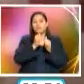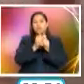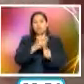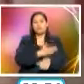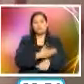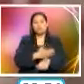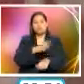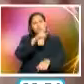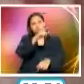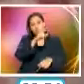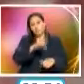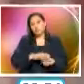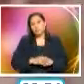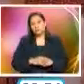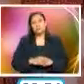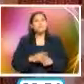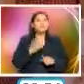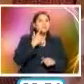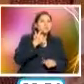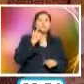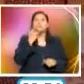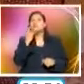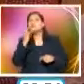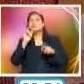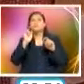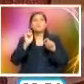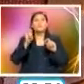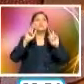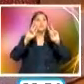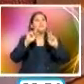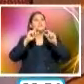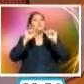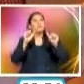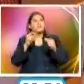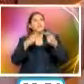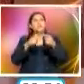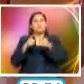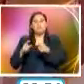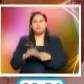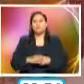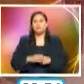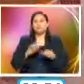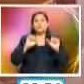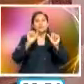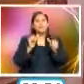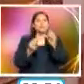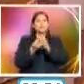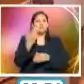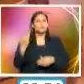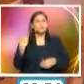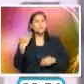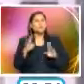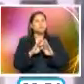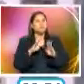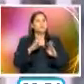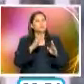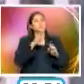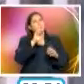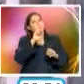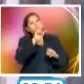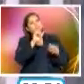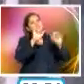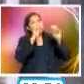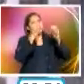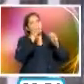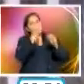tengan un acercamiento a las distintas expresiones artísticas, al arte contemporáneo, a una visión sobre esta exposición de un